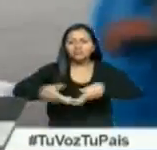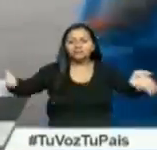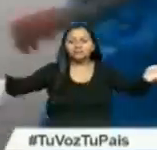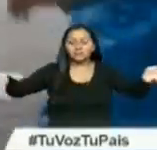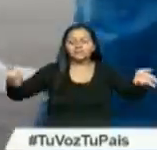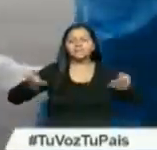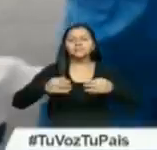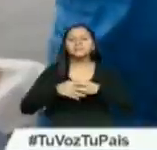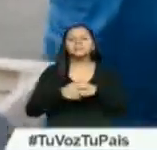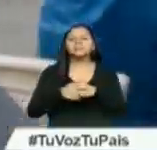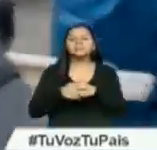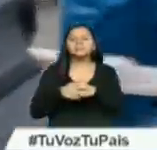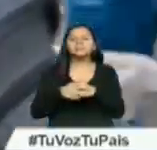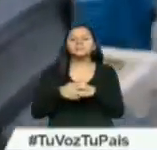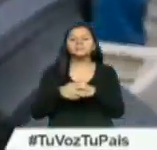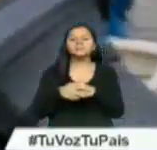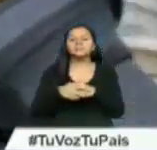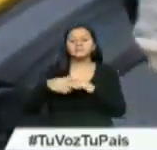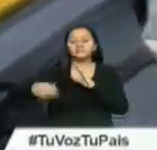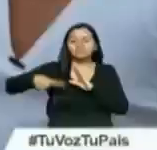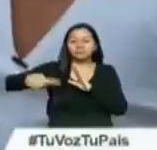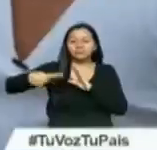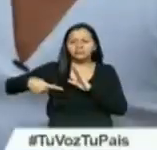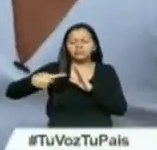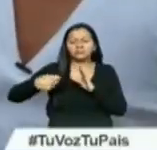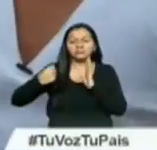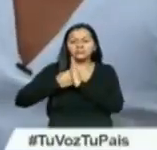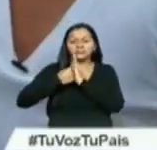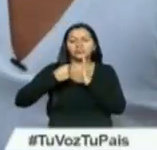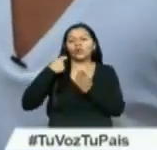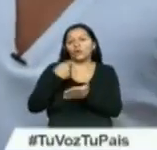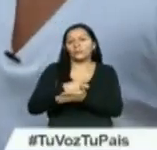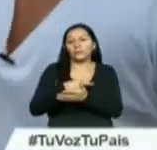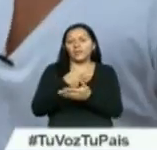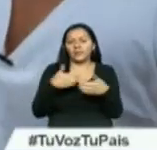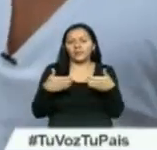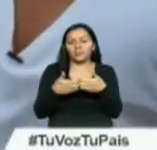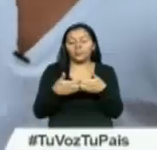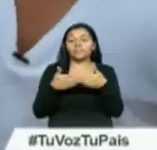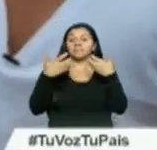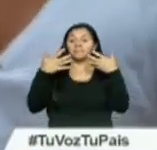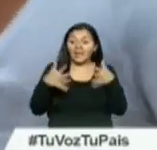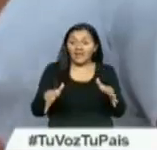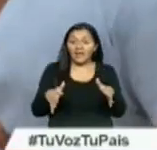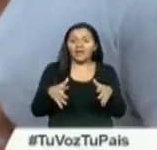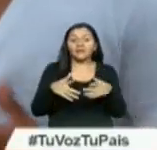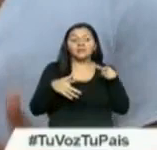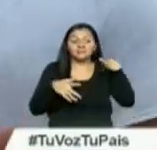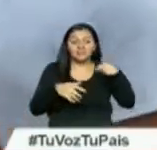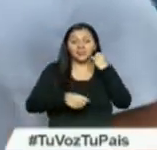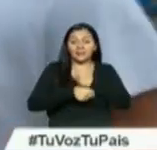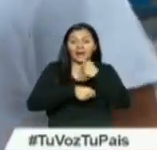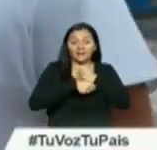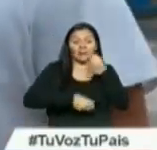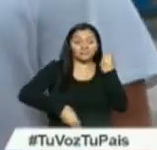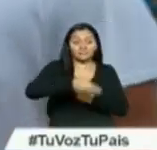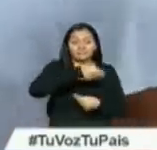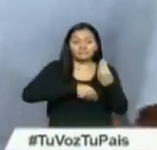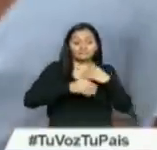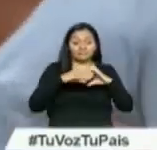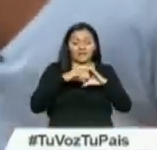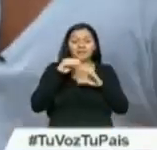trasmayo que le conversé, el trasmayo, en ese el dinero lo he utilizado. De ahí, de lo que dé la embarcación, vamos a ver